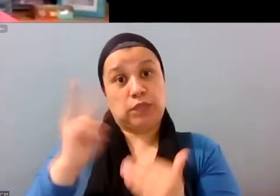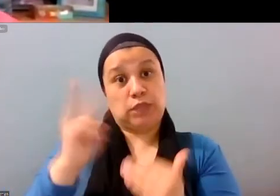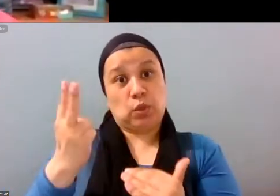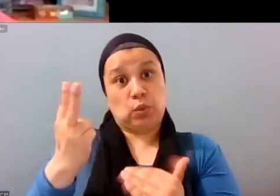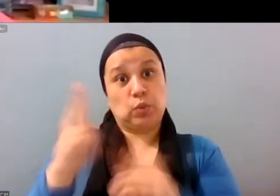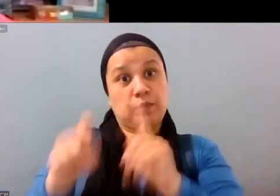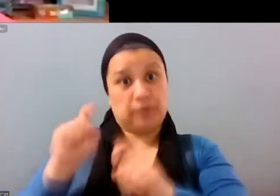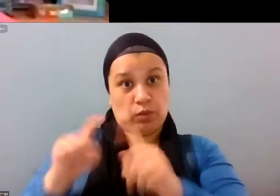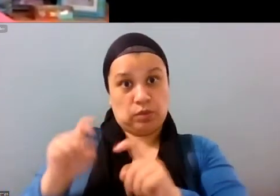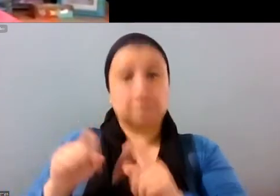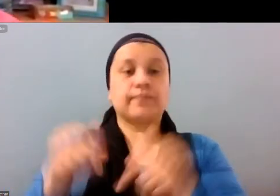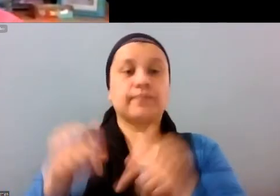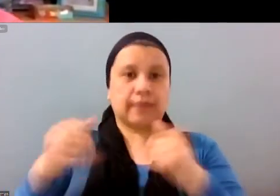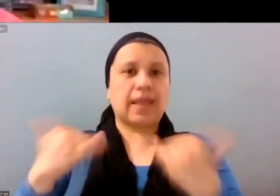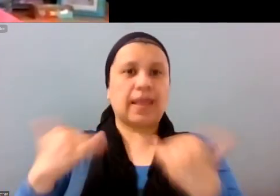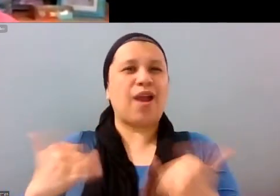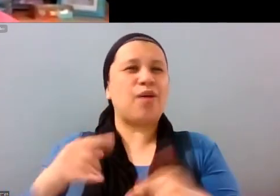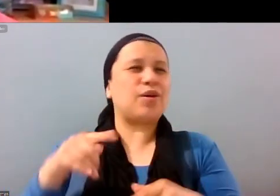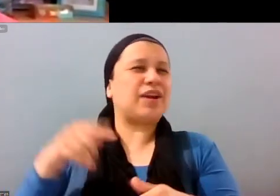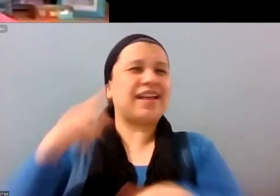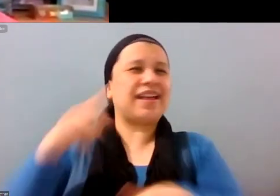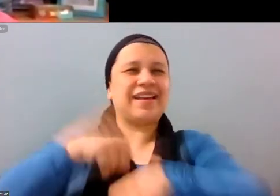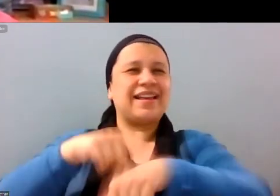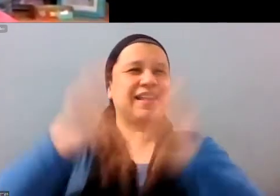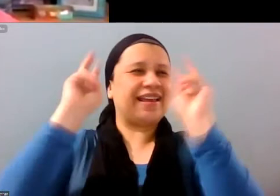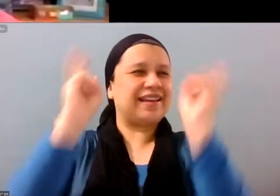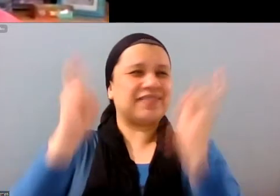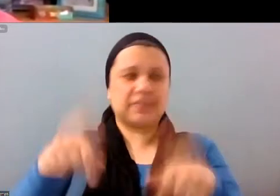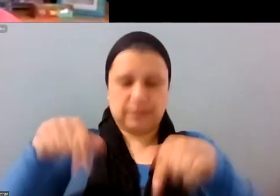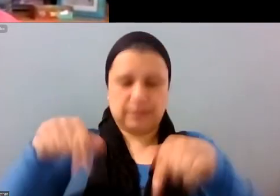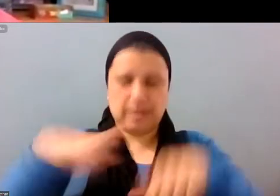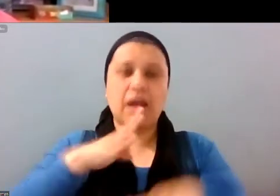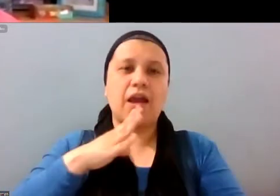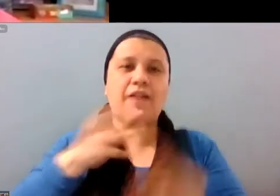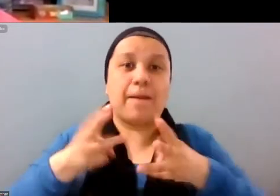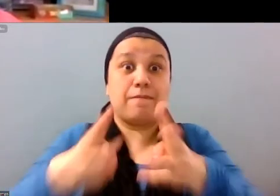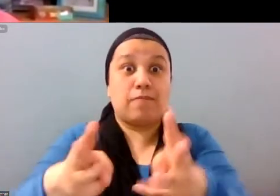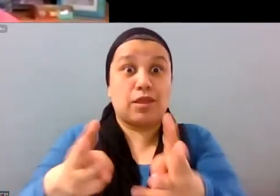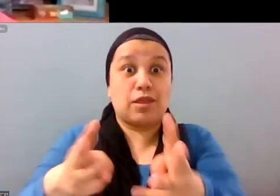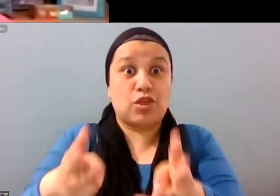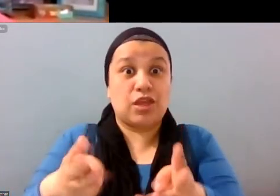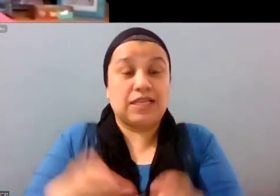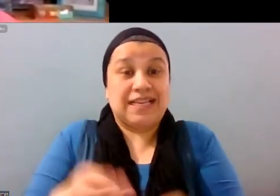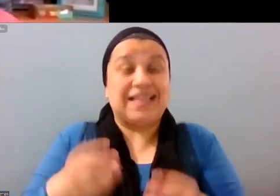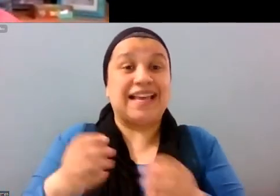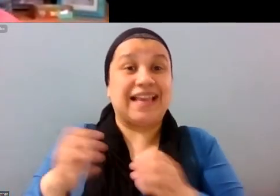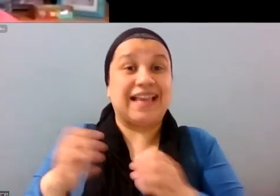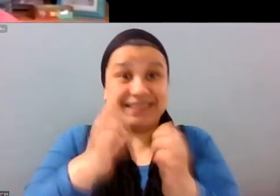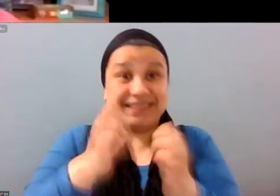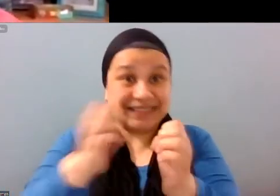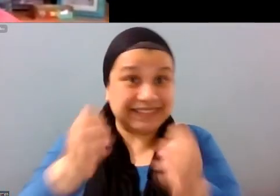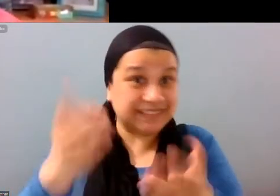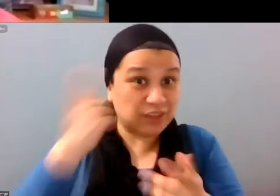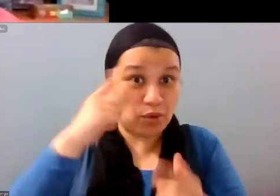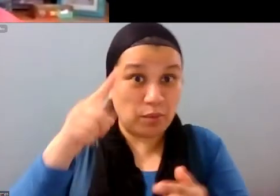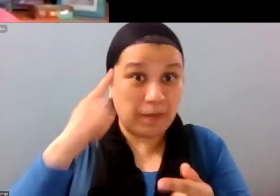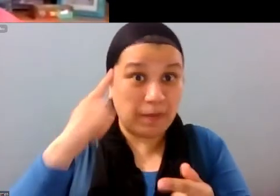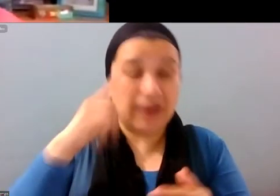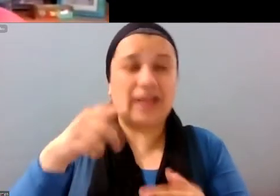temas sobre las metodologías y estrategias que se han implementado en el sistema educativo en general y que toca mucho